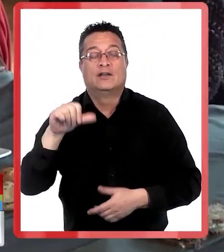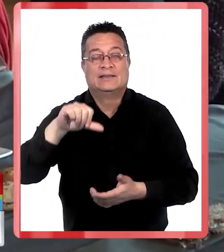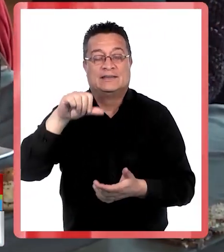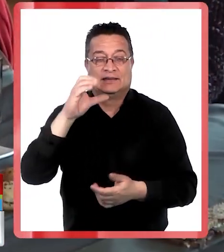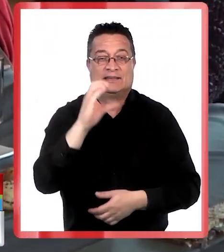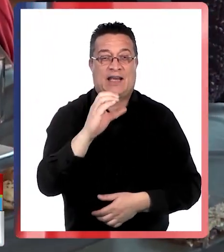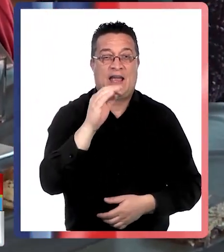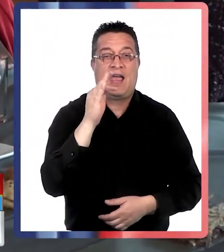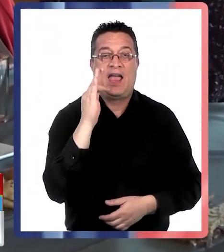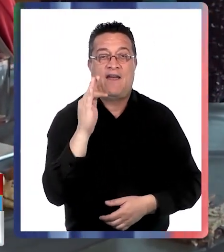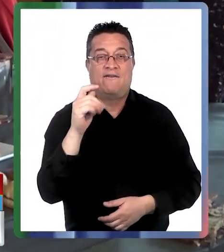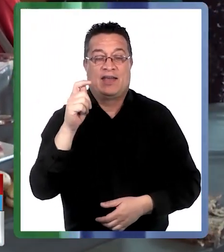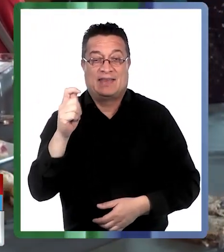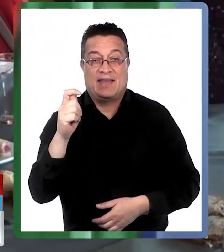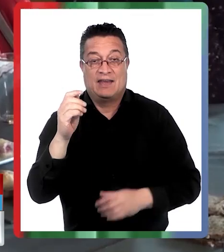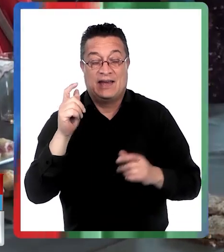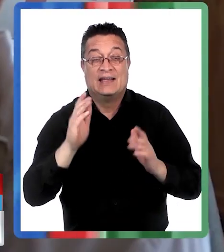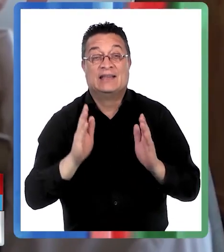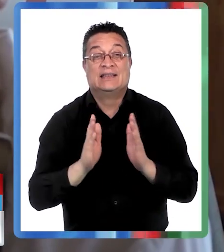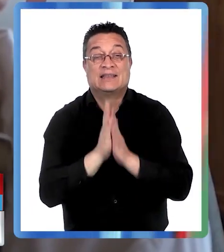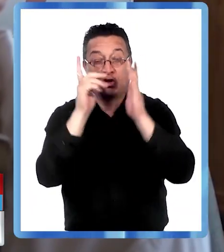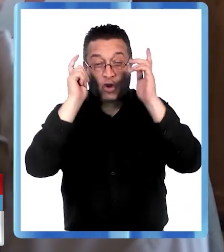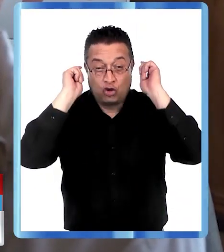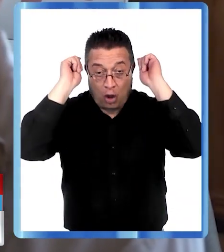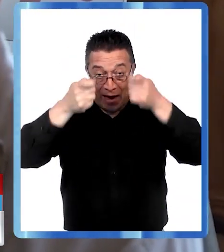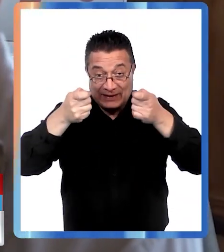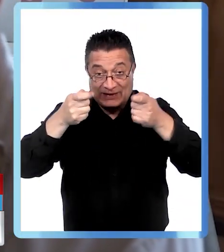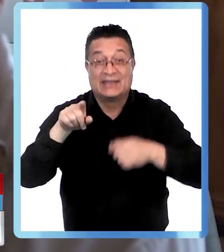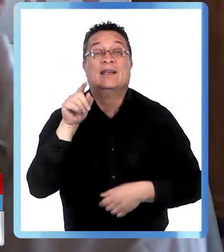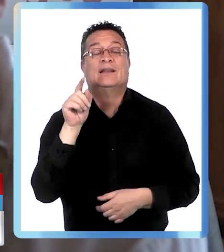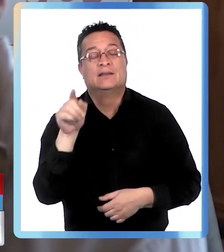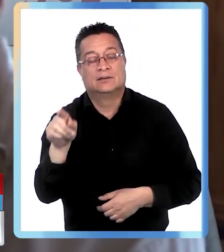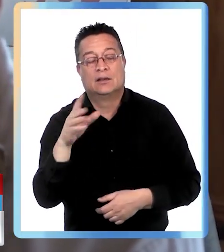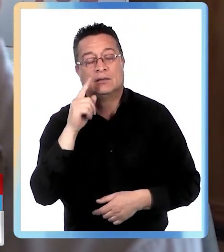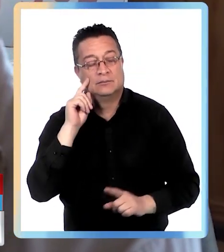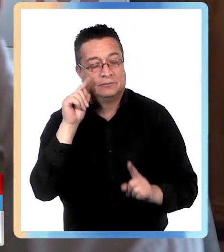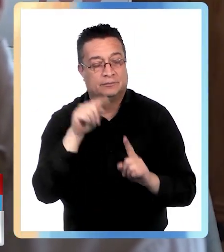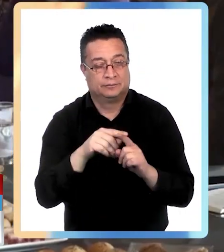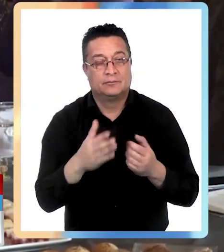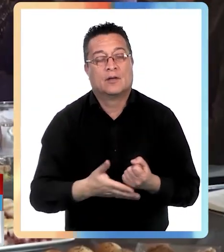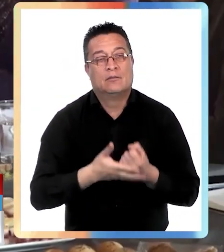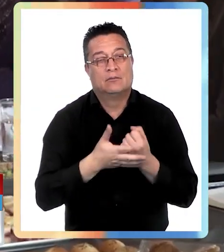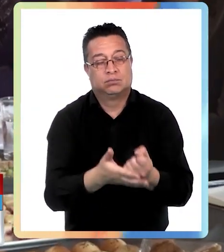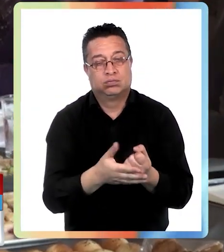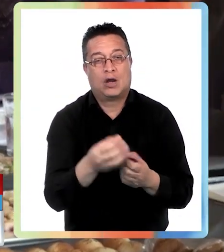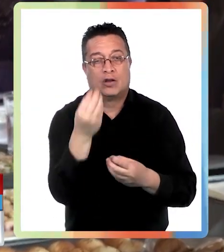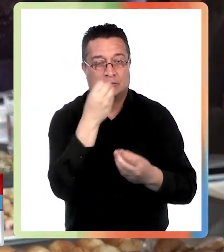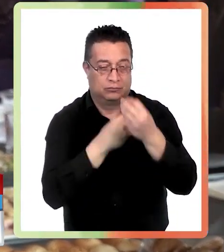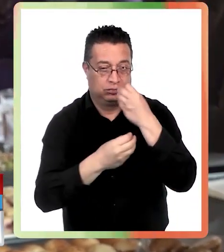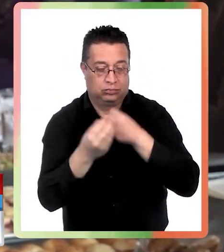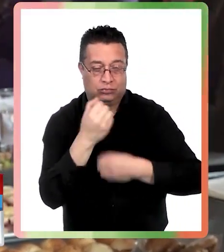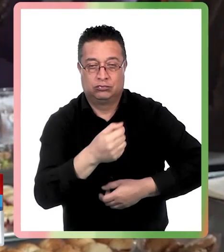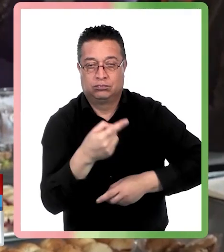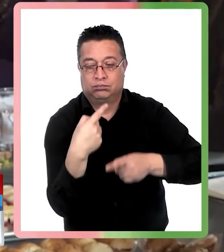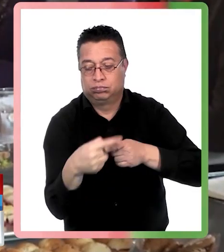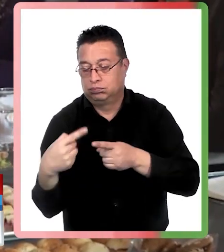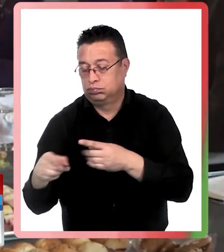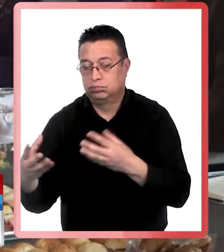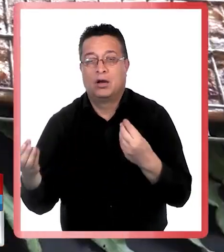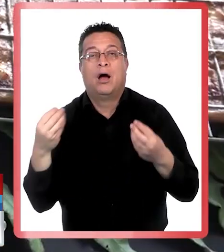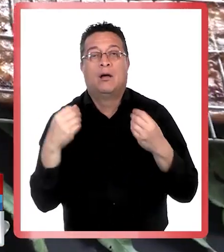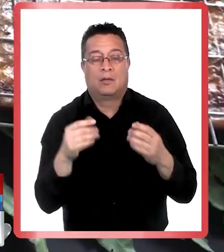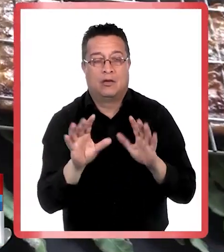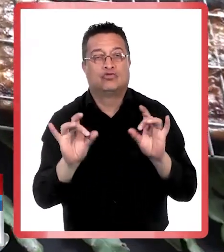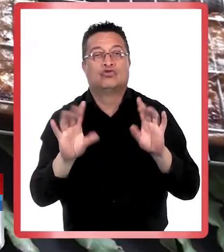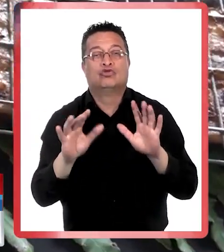de formación técnica Santo Tomás tiene como objetivo principal establecer unos oferta gastronómica única que destaque